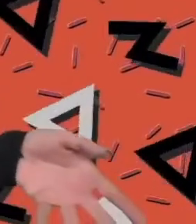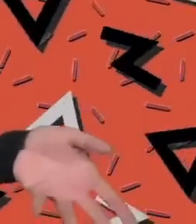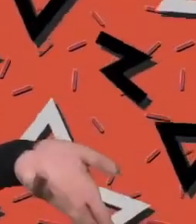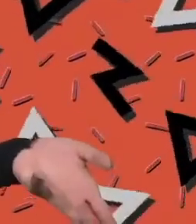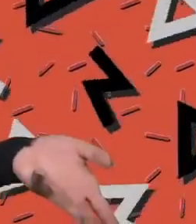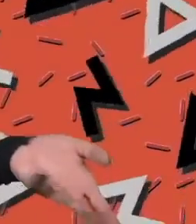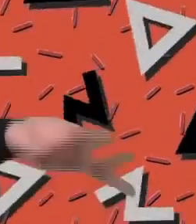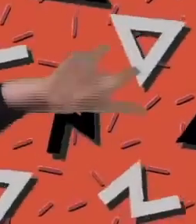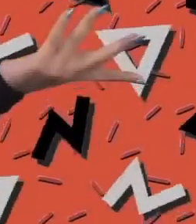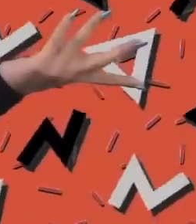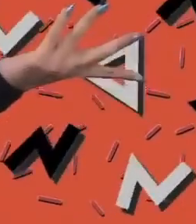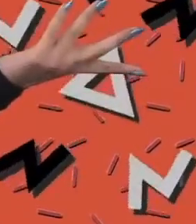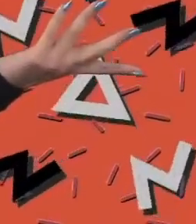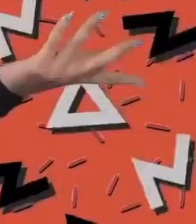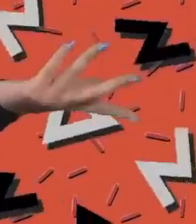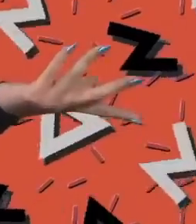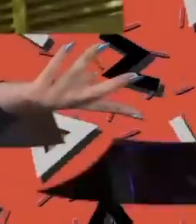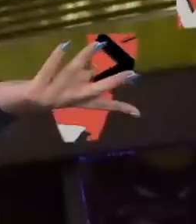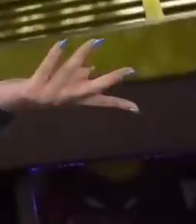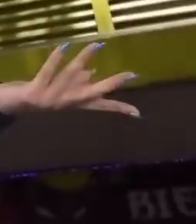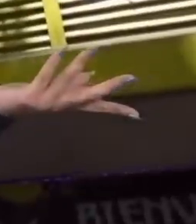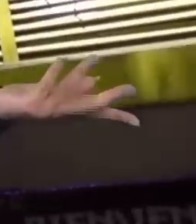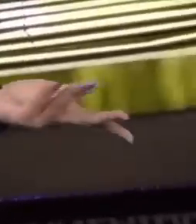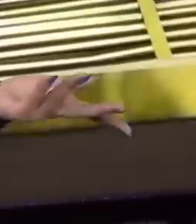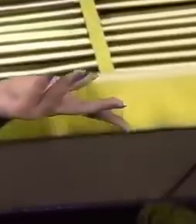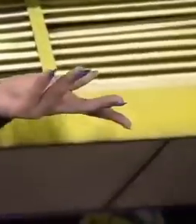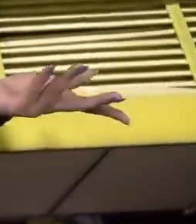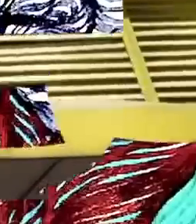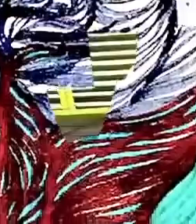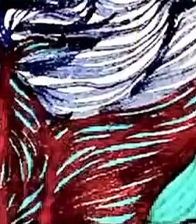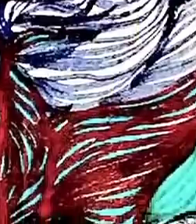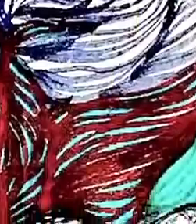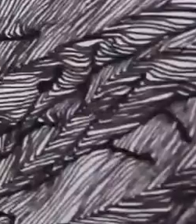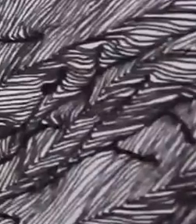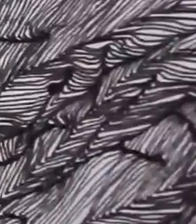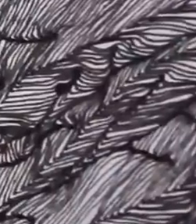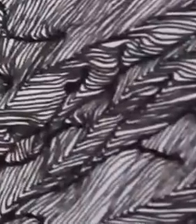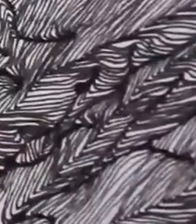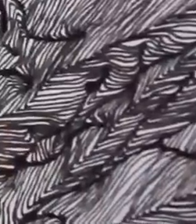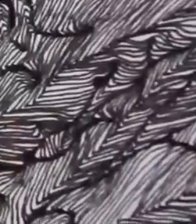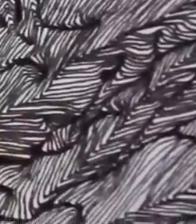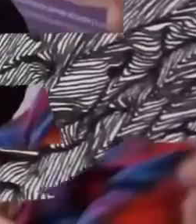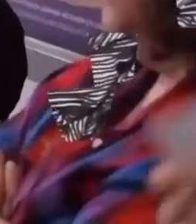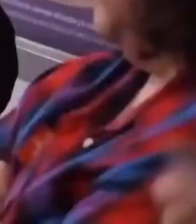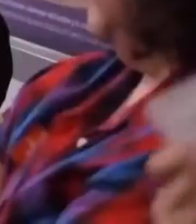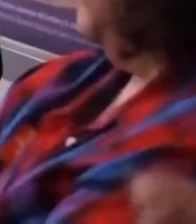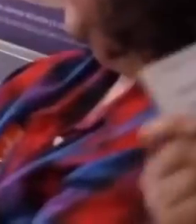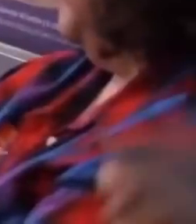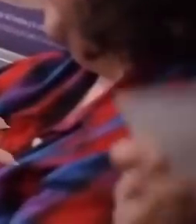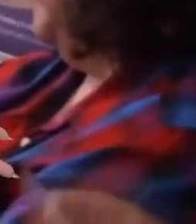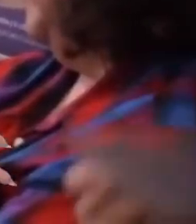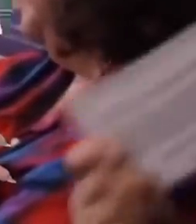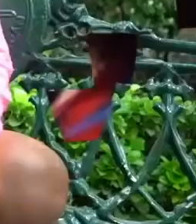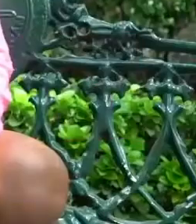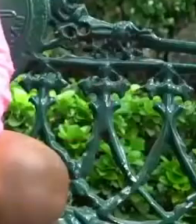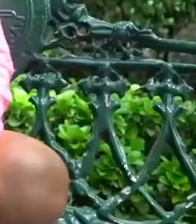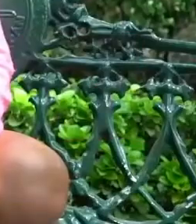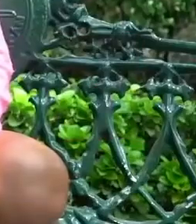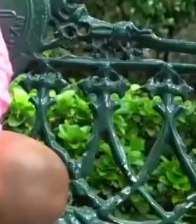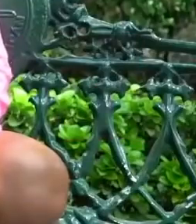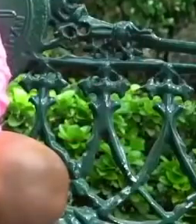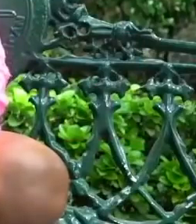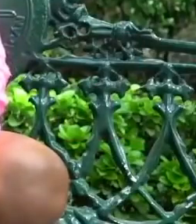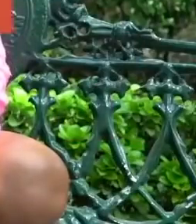Este lunes 30 de agosto a las 2:30 de la tarde, Multiculturalidad y Friki Plaza. Artes plásticas con César Garnica. Antonio Malpica y Zombies.